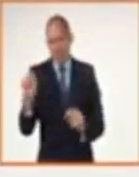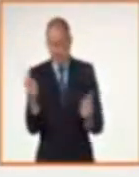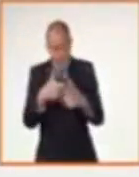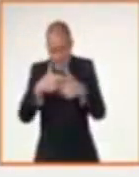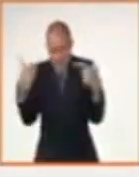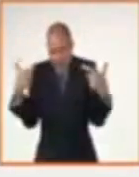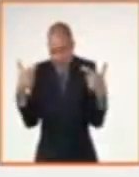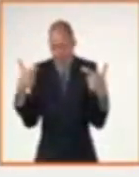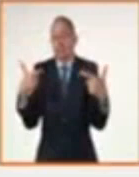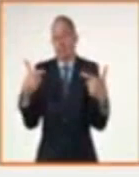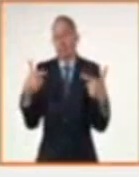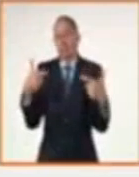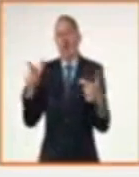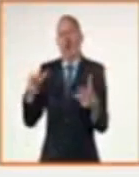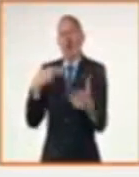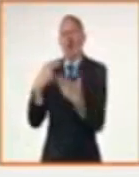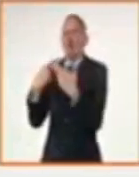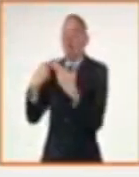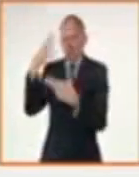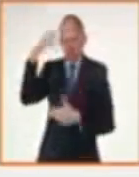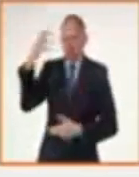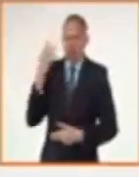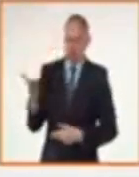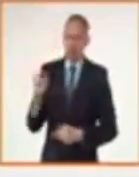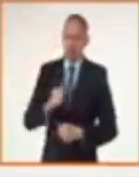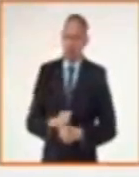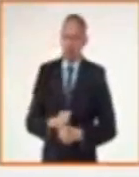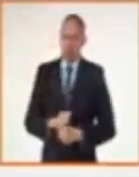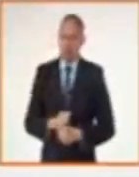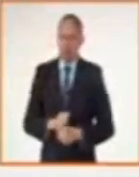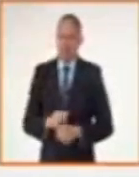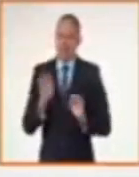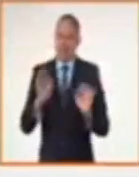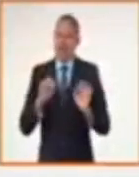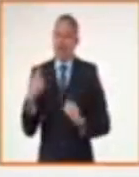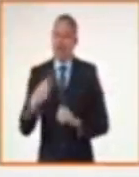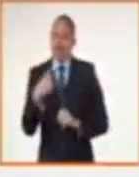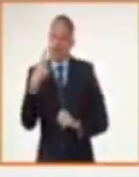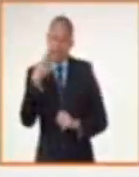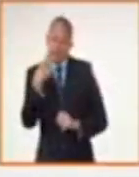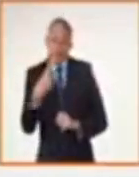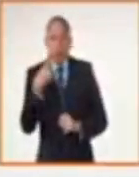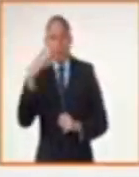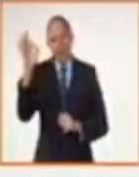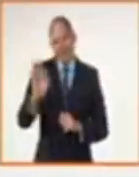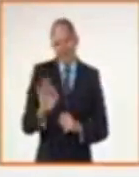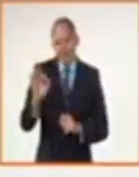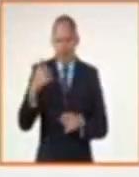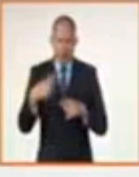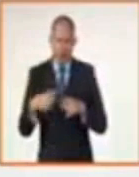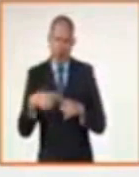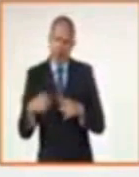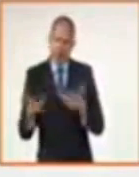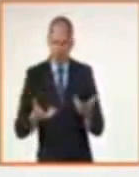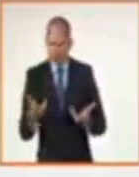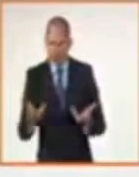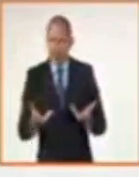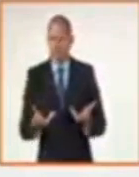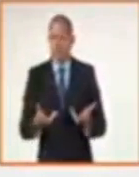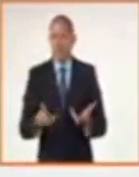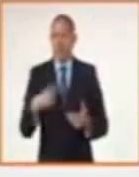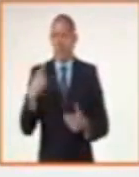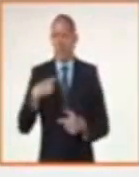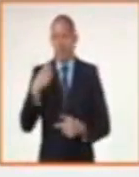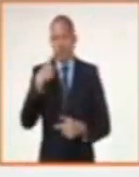hay que subrayar, hay algo que entender. Siempre nos vamos con el porciento, quizás a veces podemos ser hasta un poco triunfalistas con